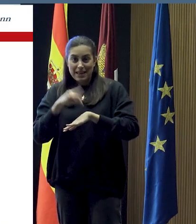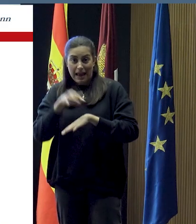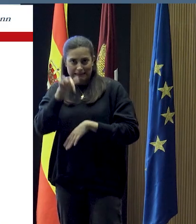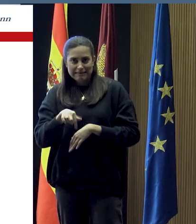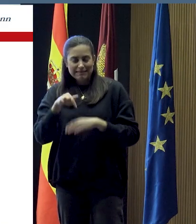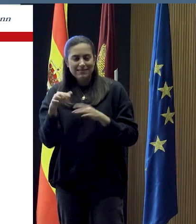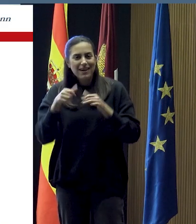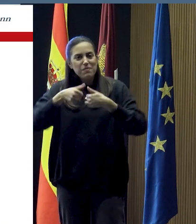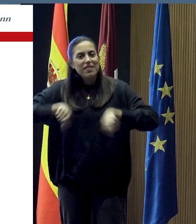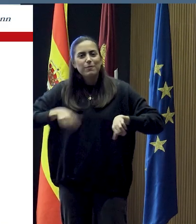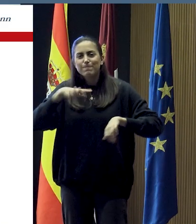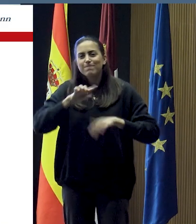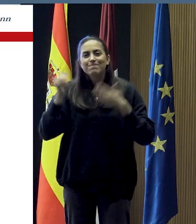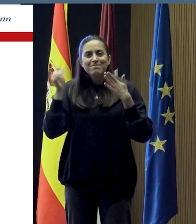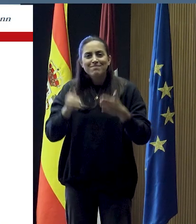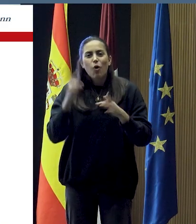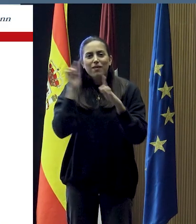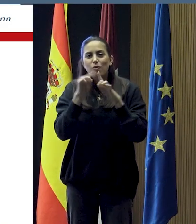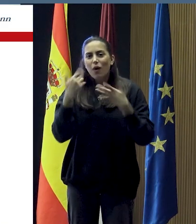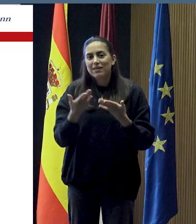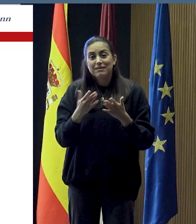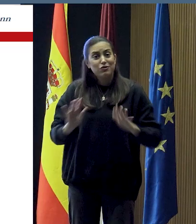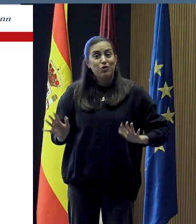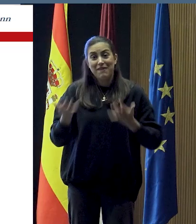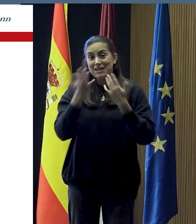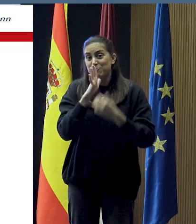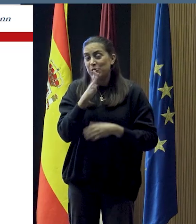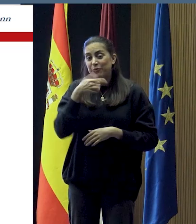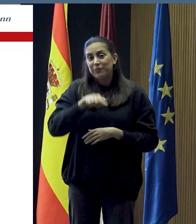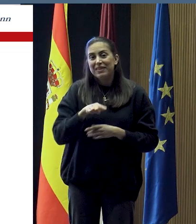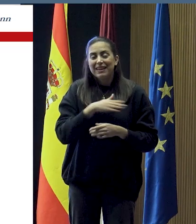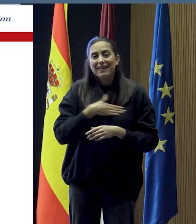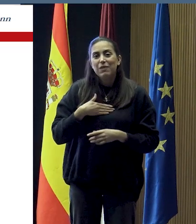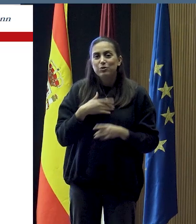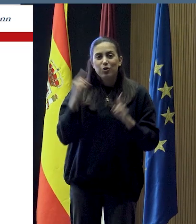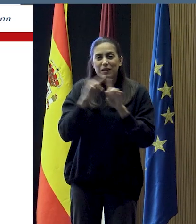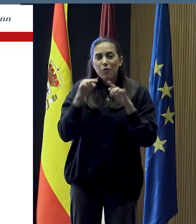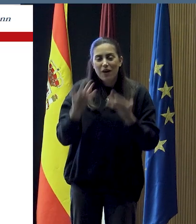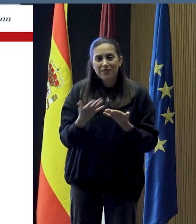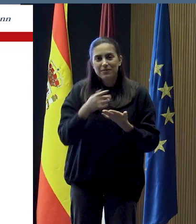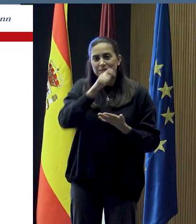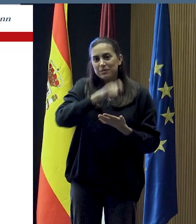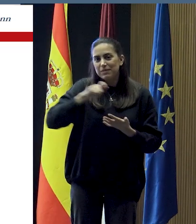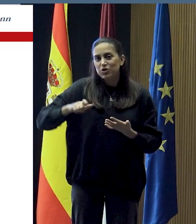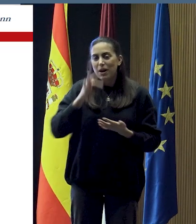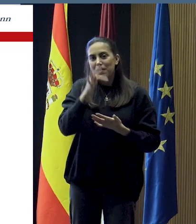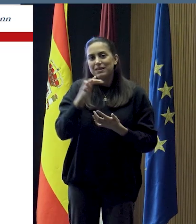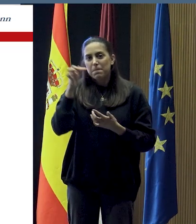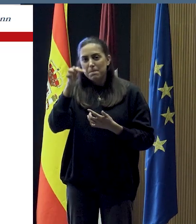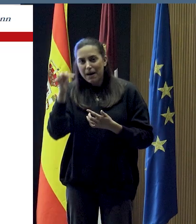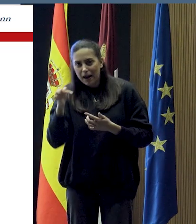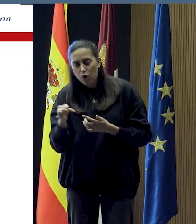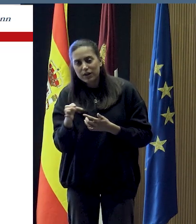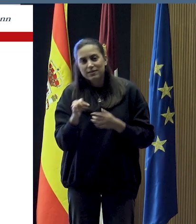haciendo ahora es intentar sobrevivir como podemos, porque la idea es incrementar el número de casos y de marcadores. Ahora estamos trabajando con